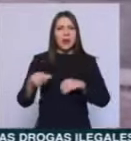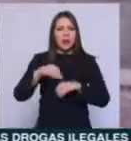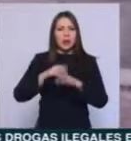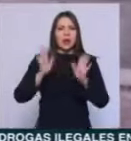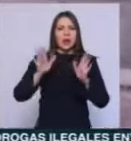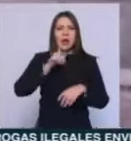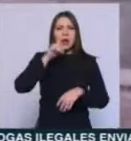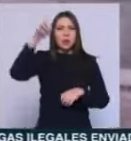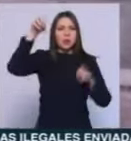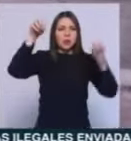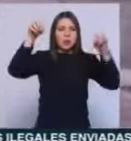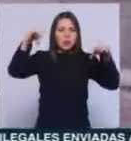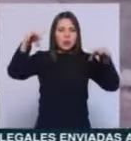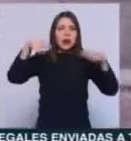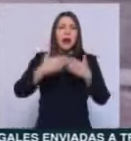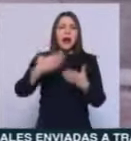había